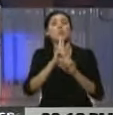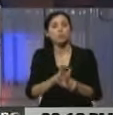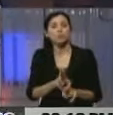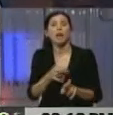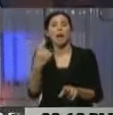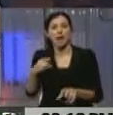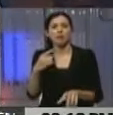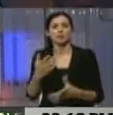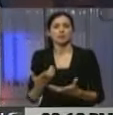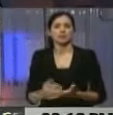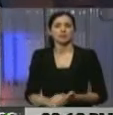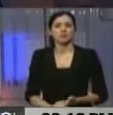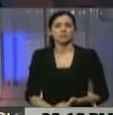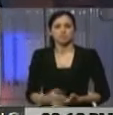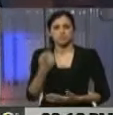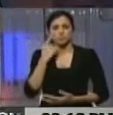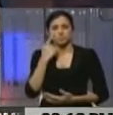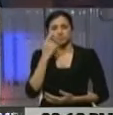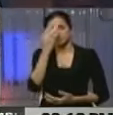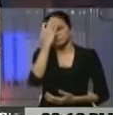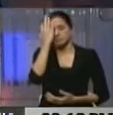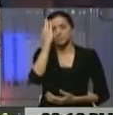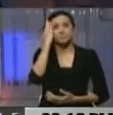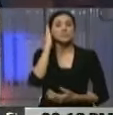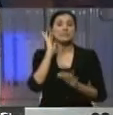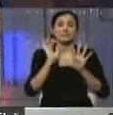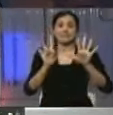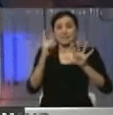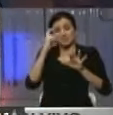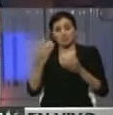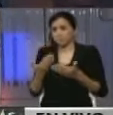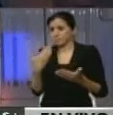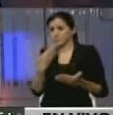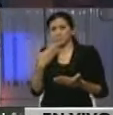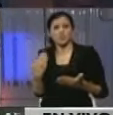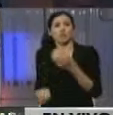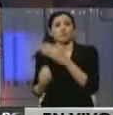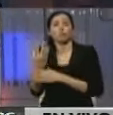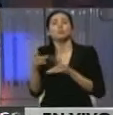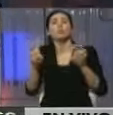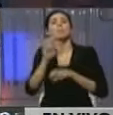tenemos, fíjense, en estos 6 días apenas,